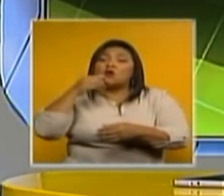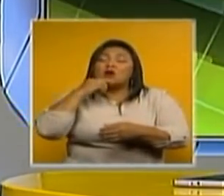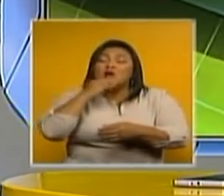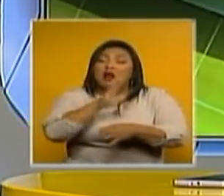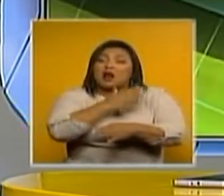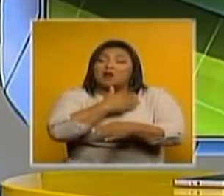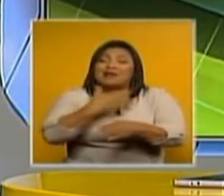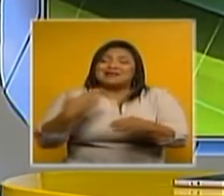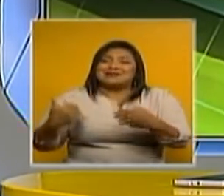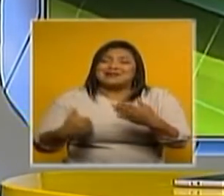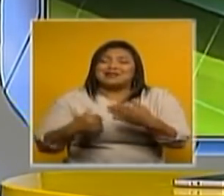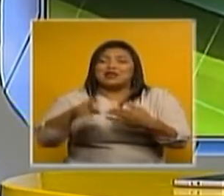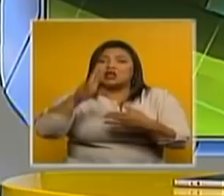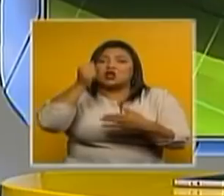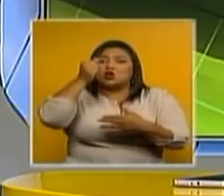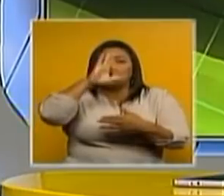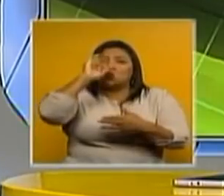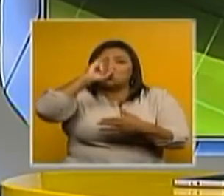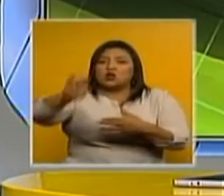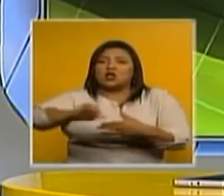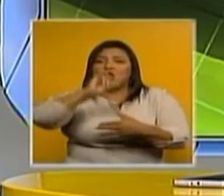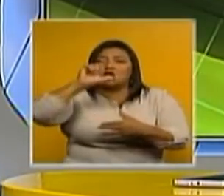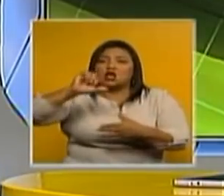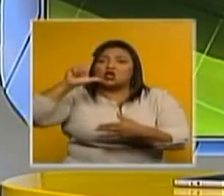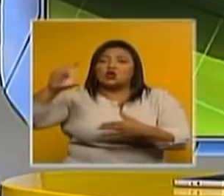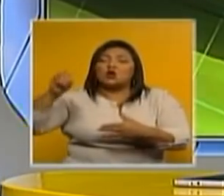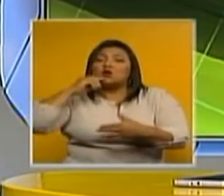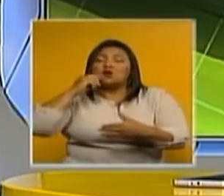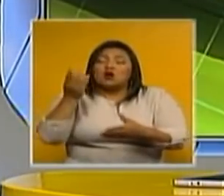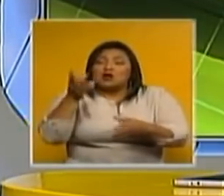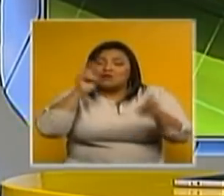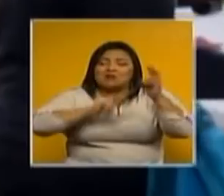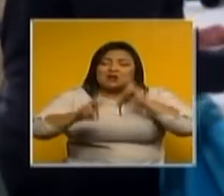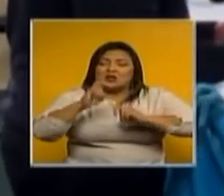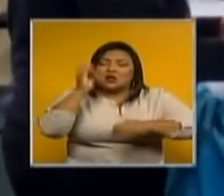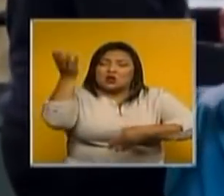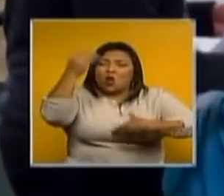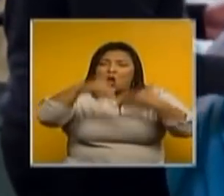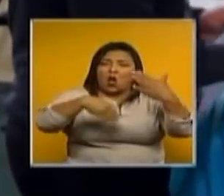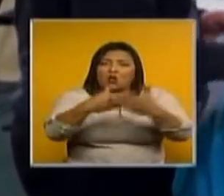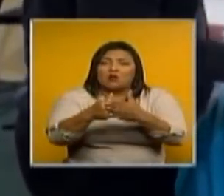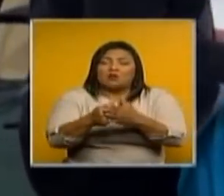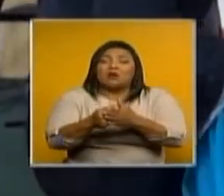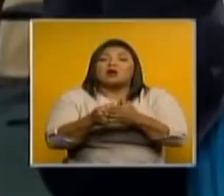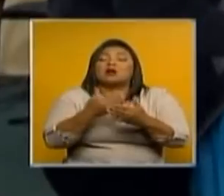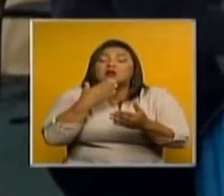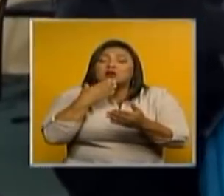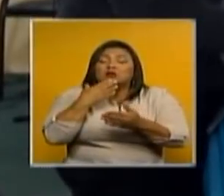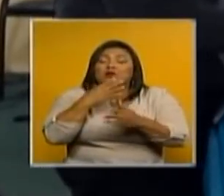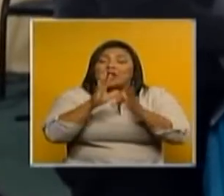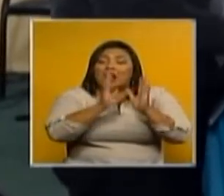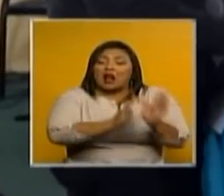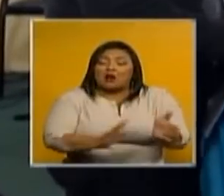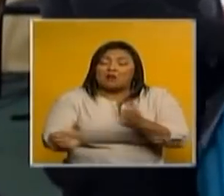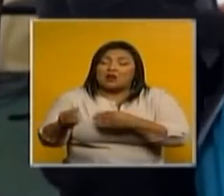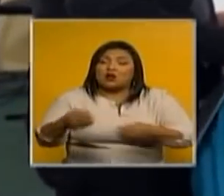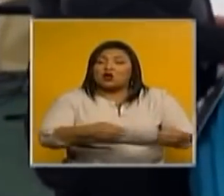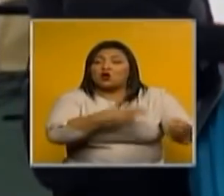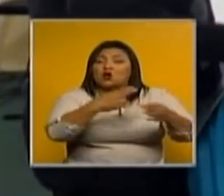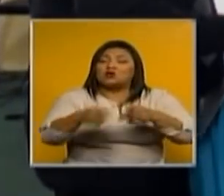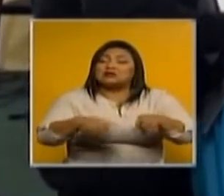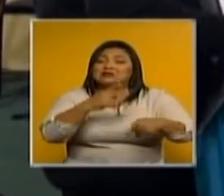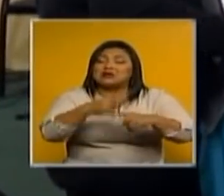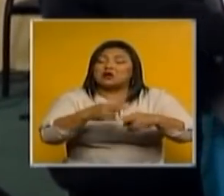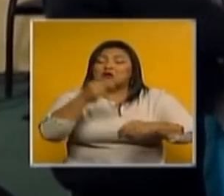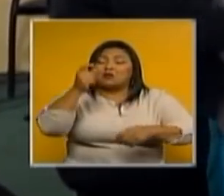presidente Trujillo se comprometió a investigar el caso muy a fondo. Fue el escenario donde el Pleno del Consejo de Participación Ciudadana